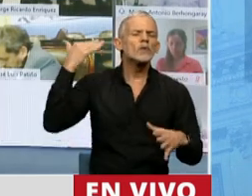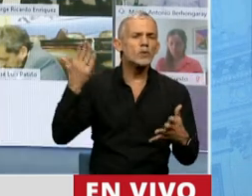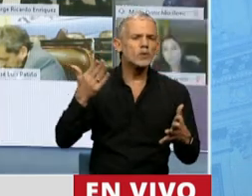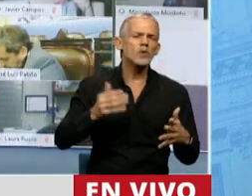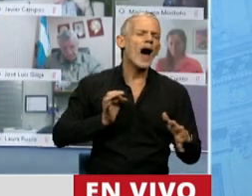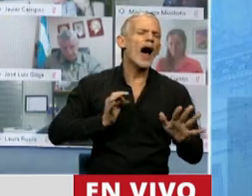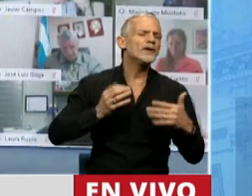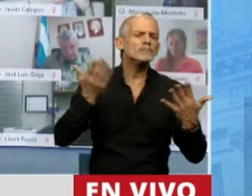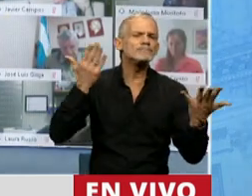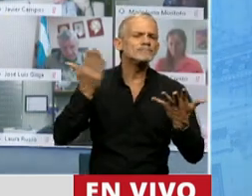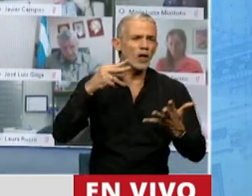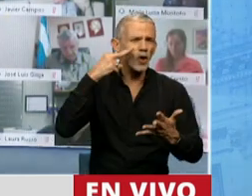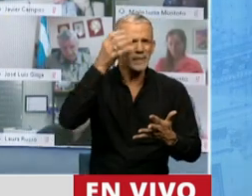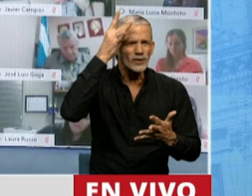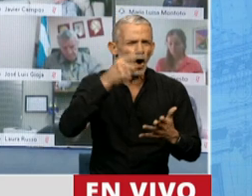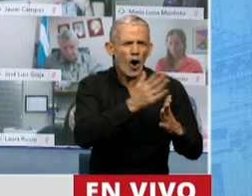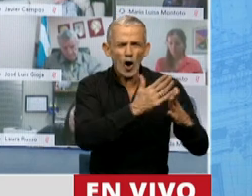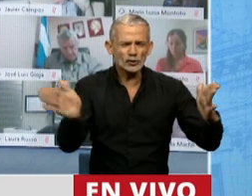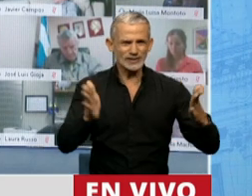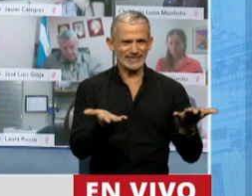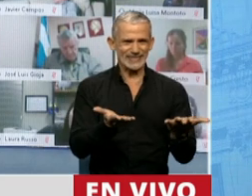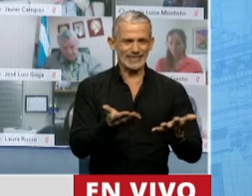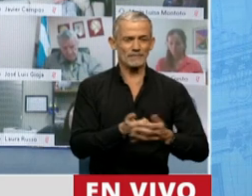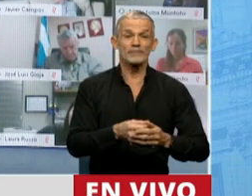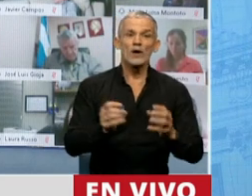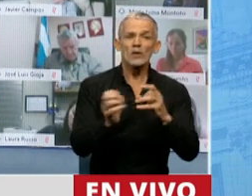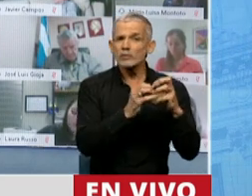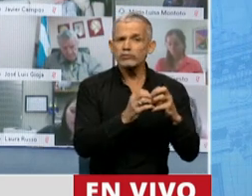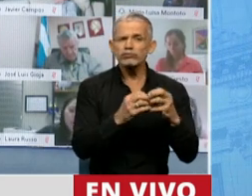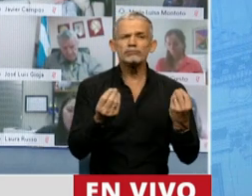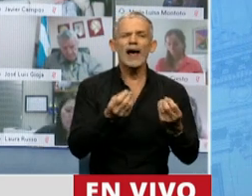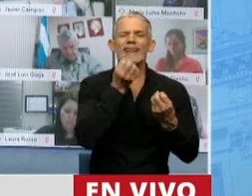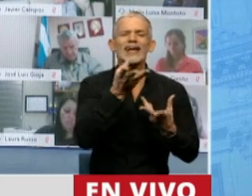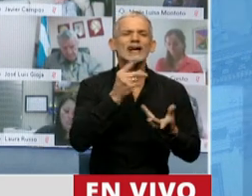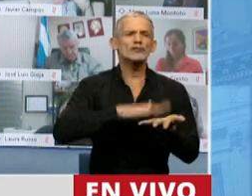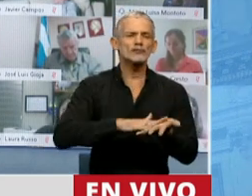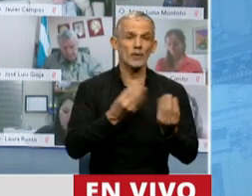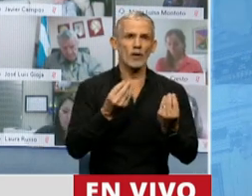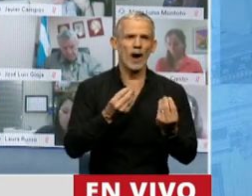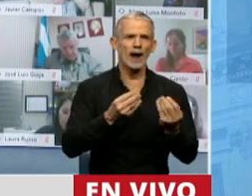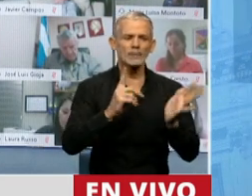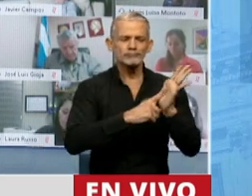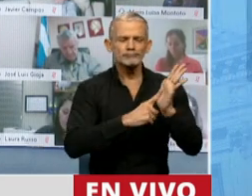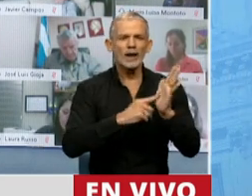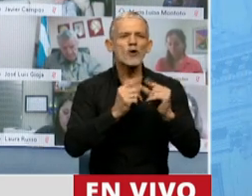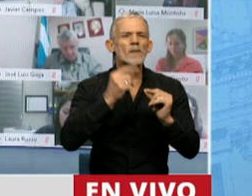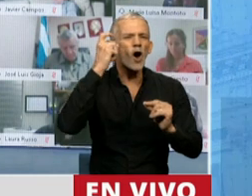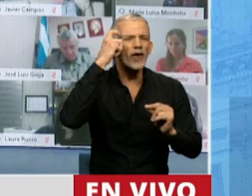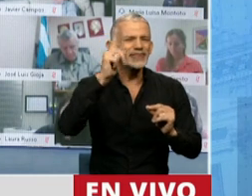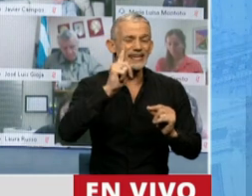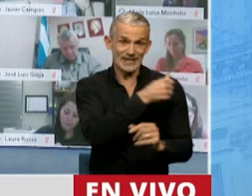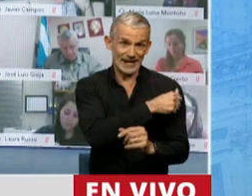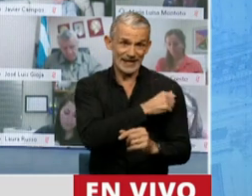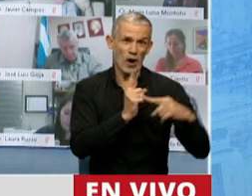menos allá por el año 2012 en un debate de la declaración sobre la aplicación del principio 10 en Río +